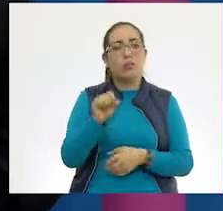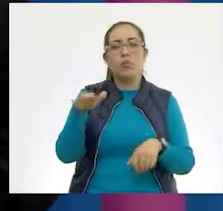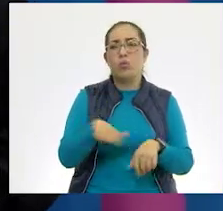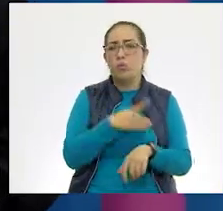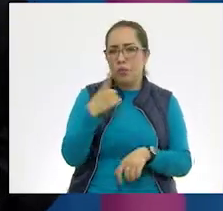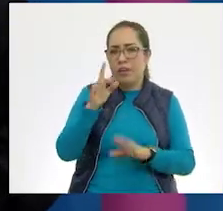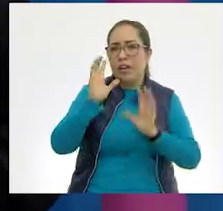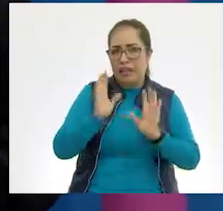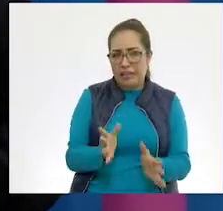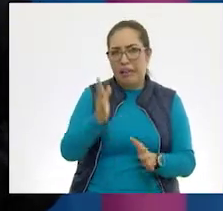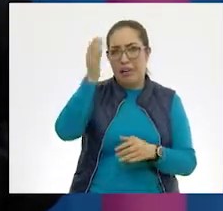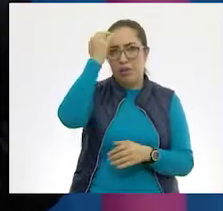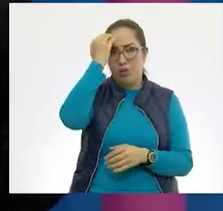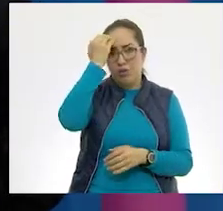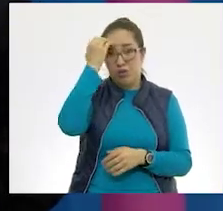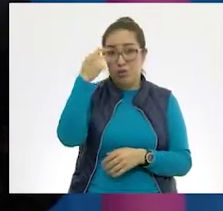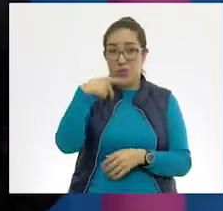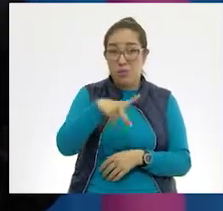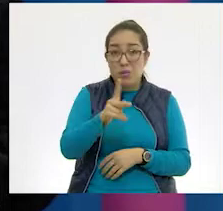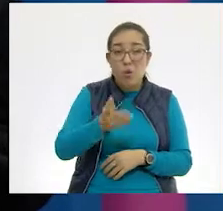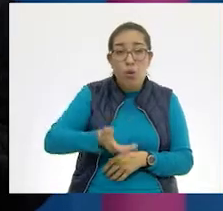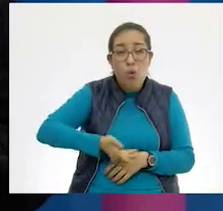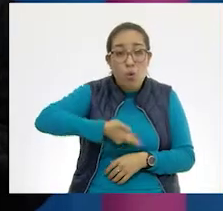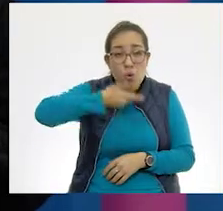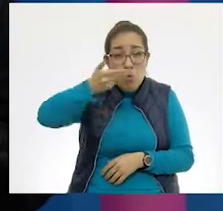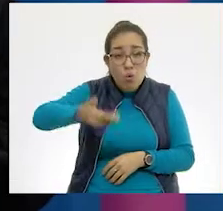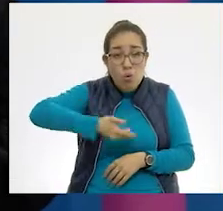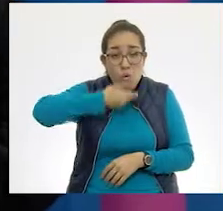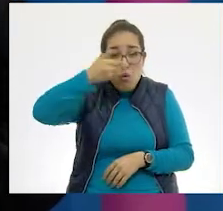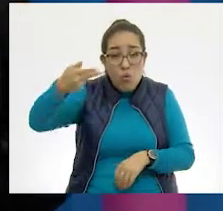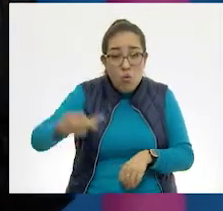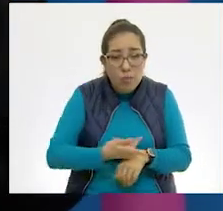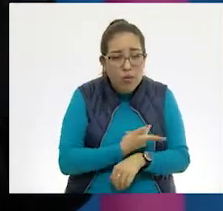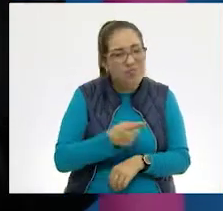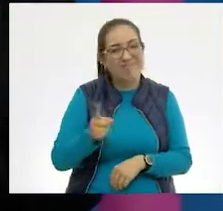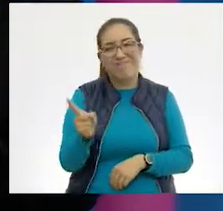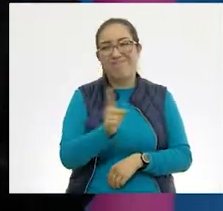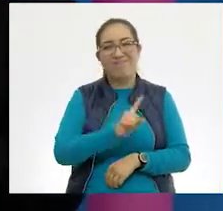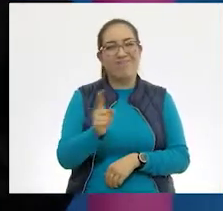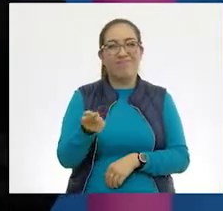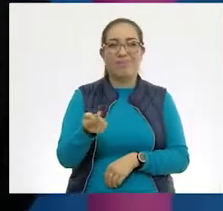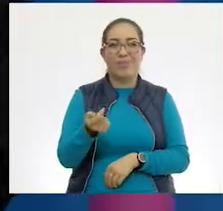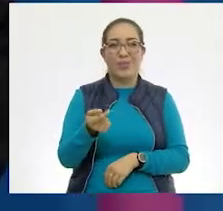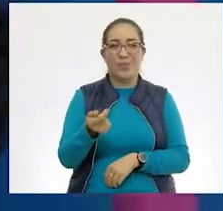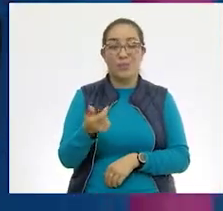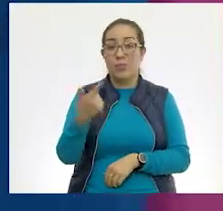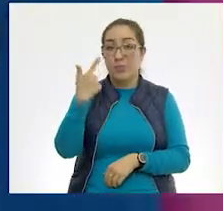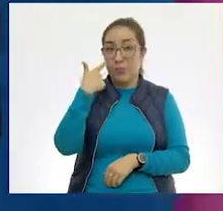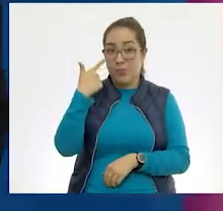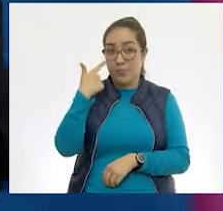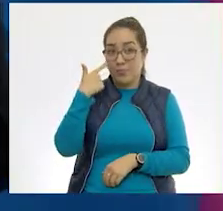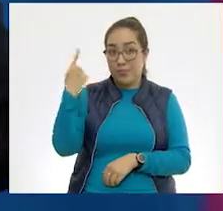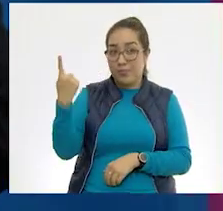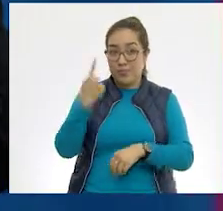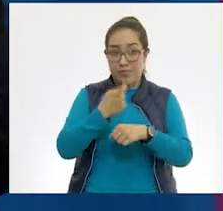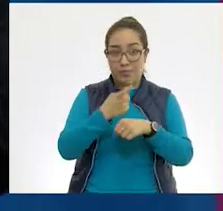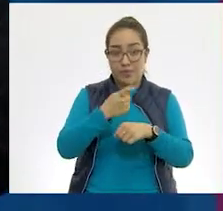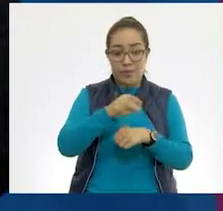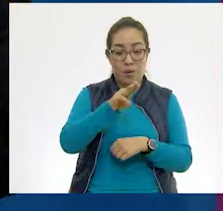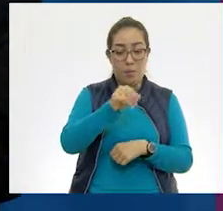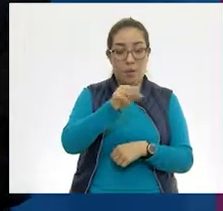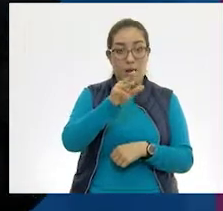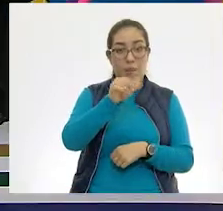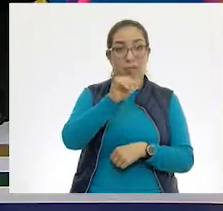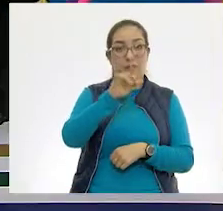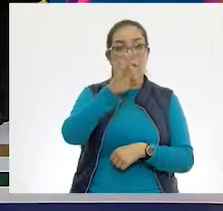que existen, no son casos tan comunes. Mira, vamos a ver en los mamíferos. Los mamíferos